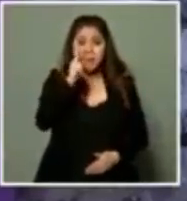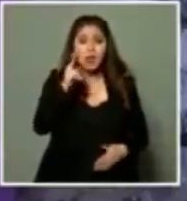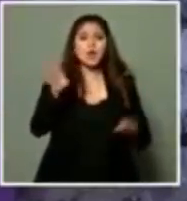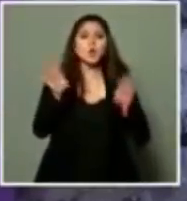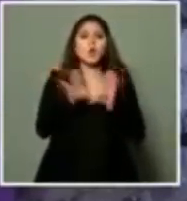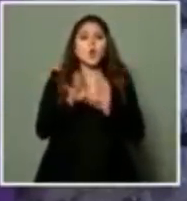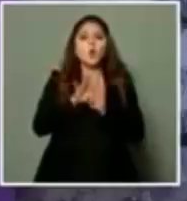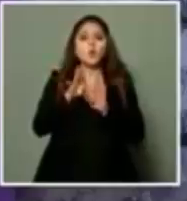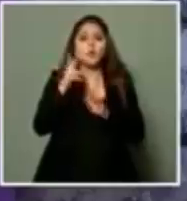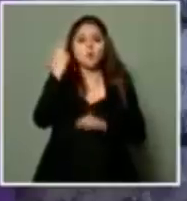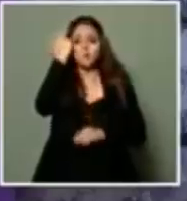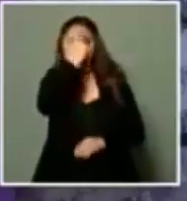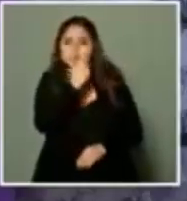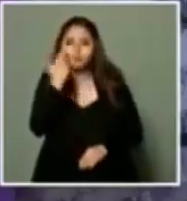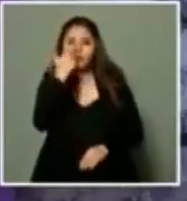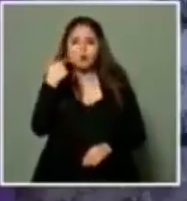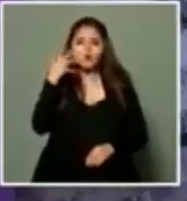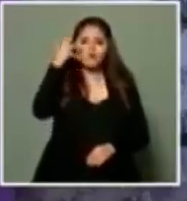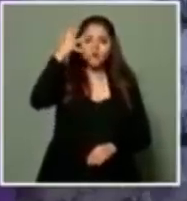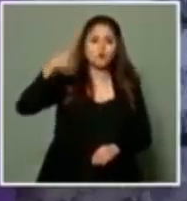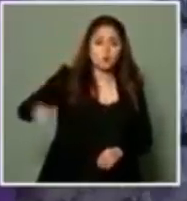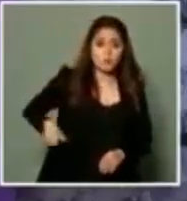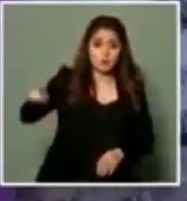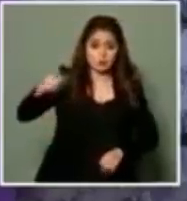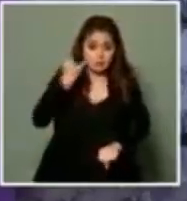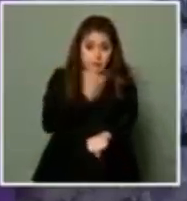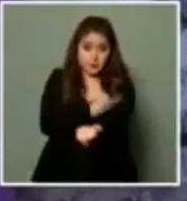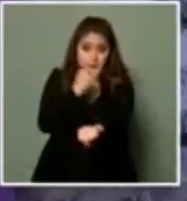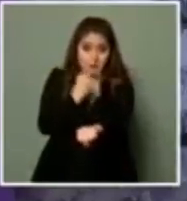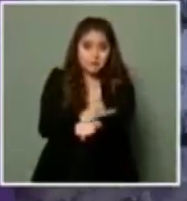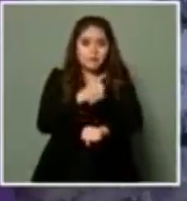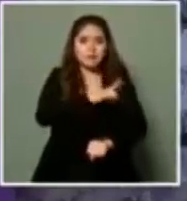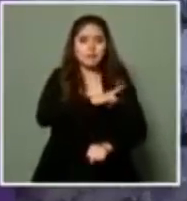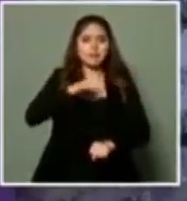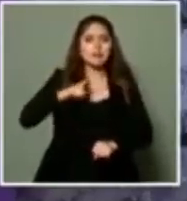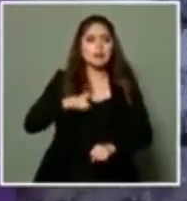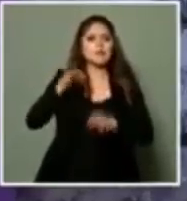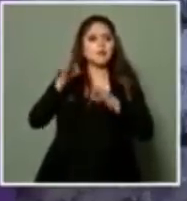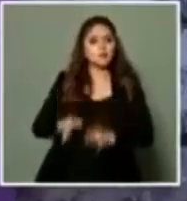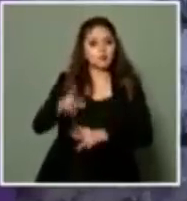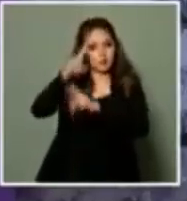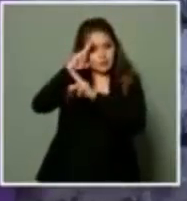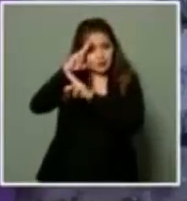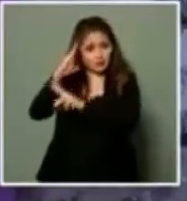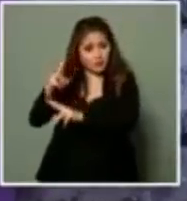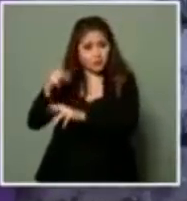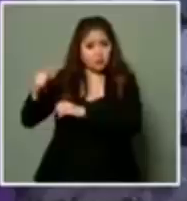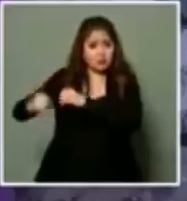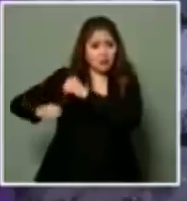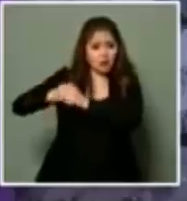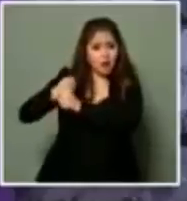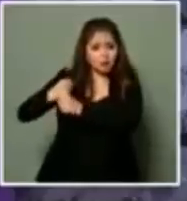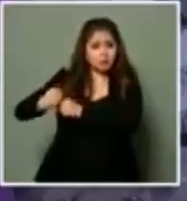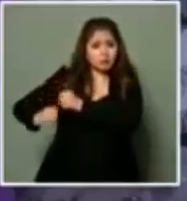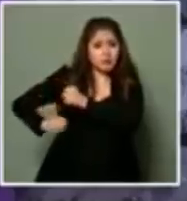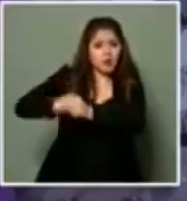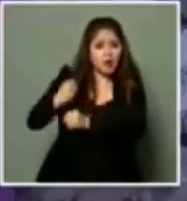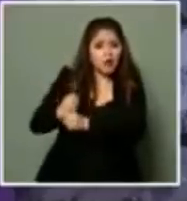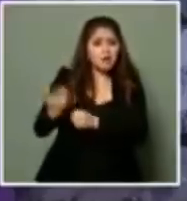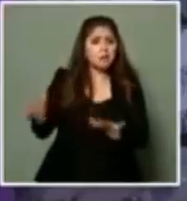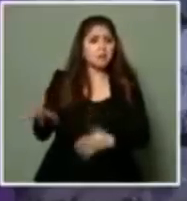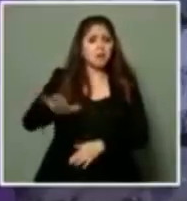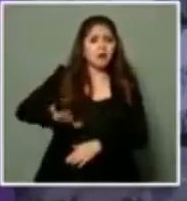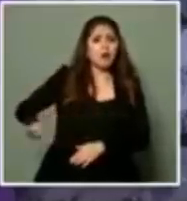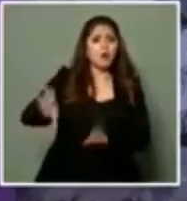que voy a gobernar. Iztapalapa merece ser tratada con respeto, ya que por muchos años nos han tratado como el